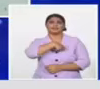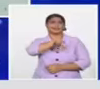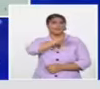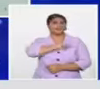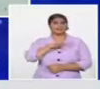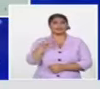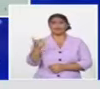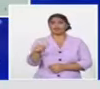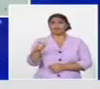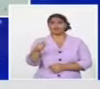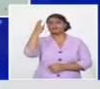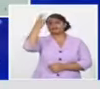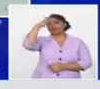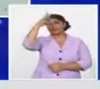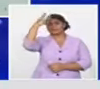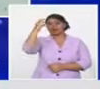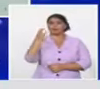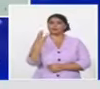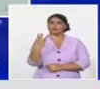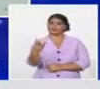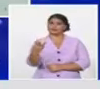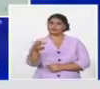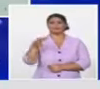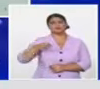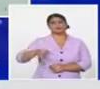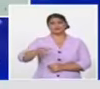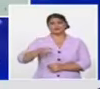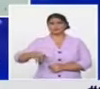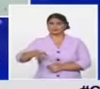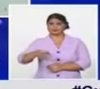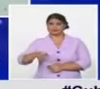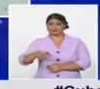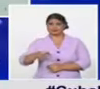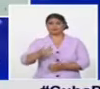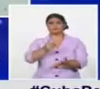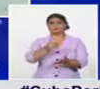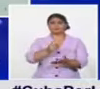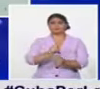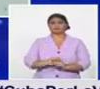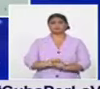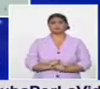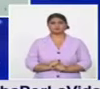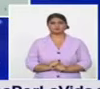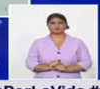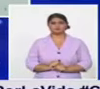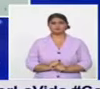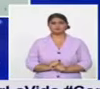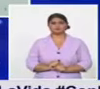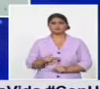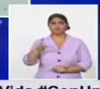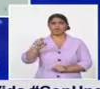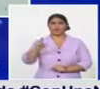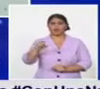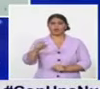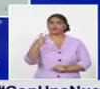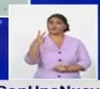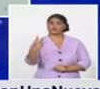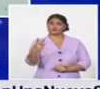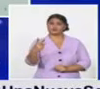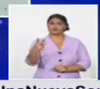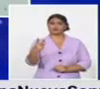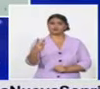México, 3. De los municipios Holguín, 25, Cacocún con 2 y Urbano Norris